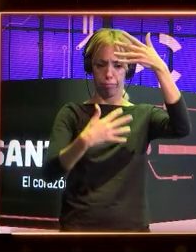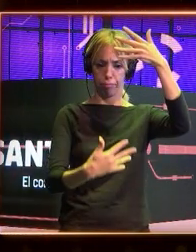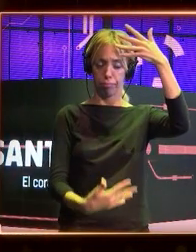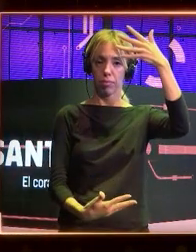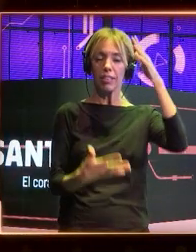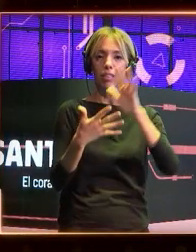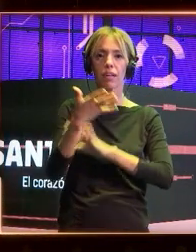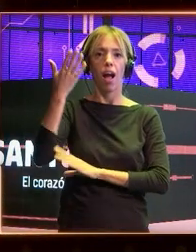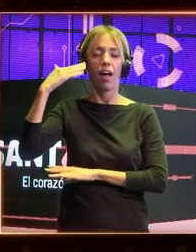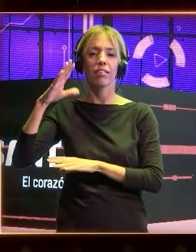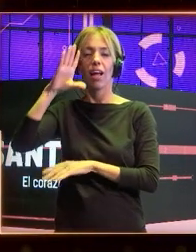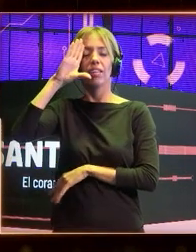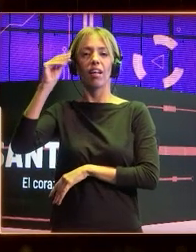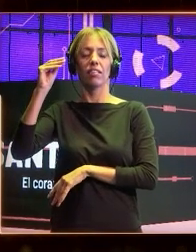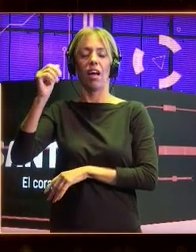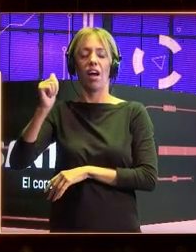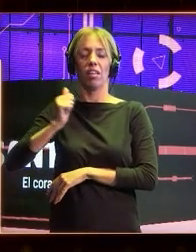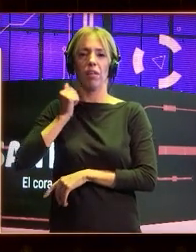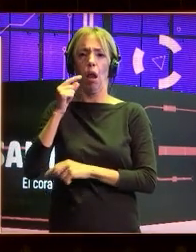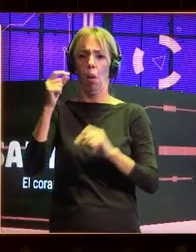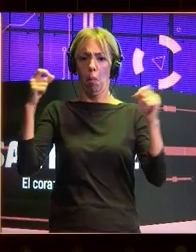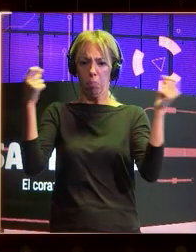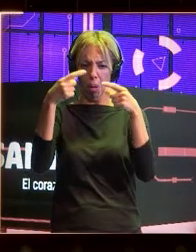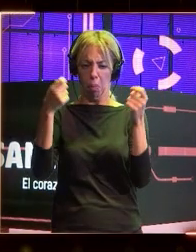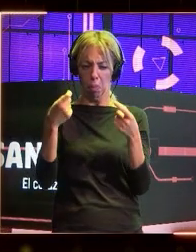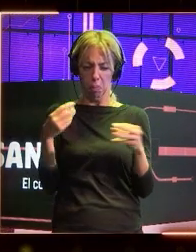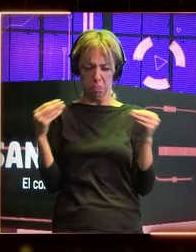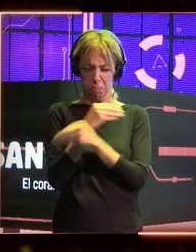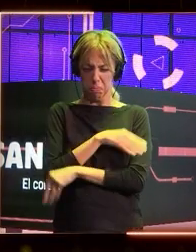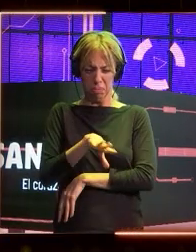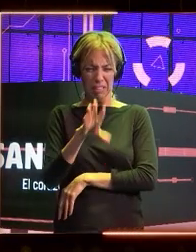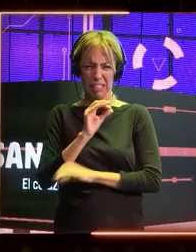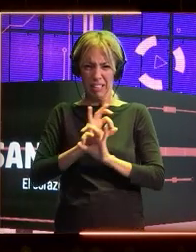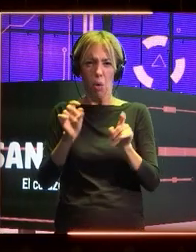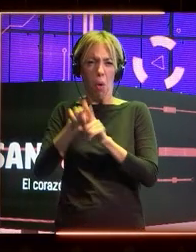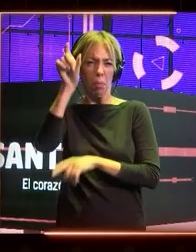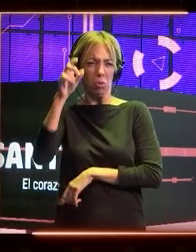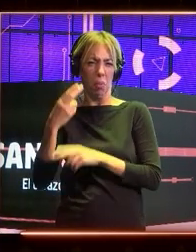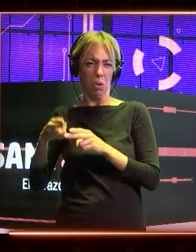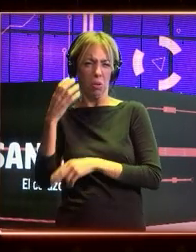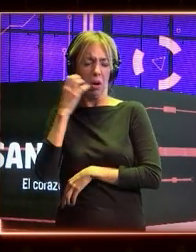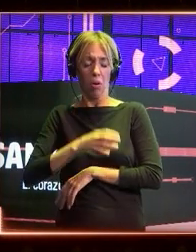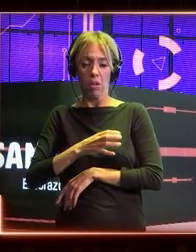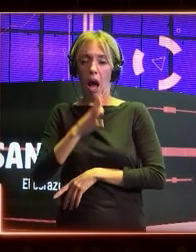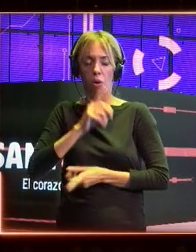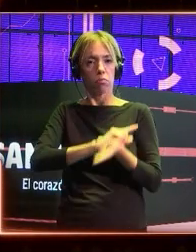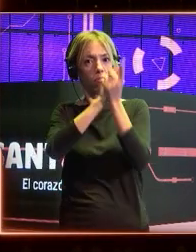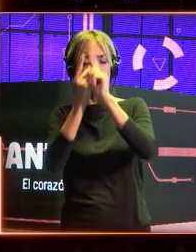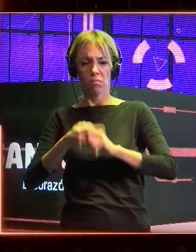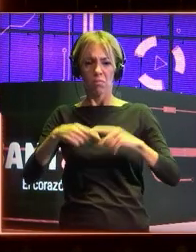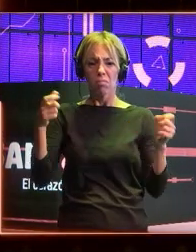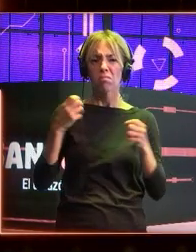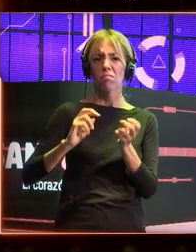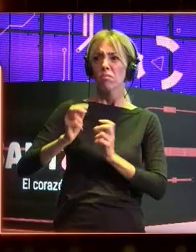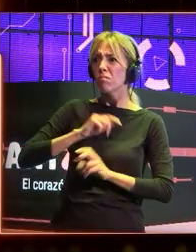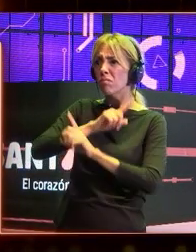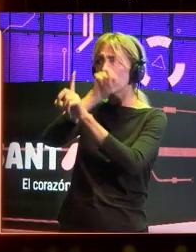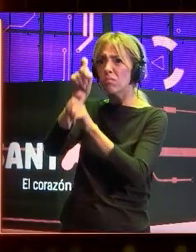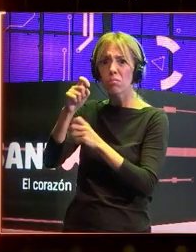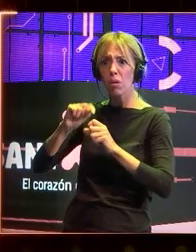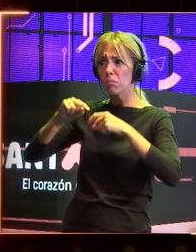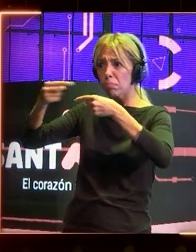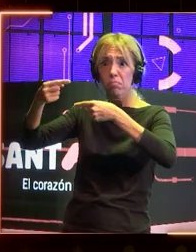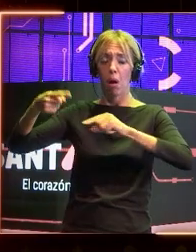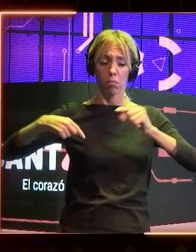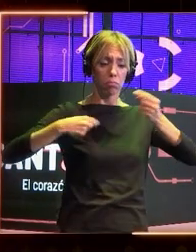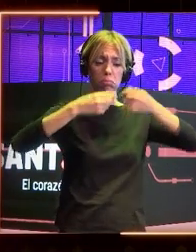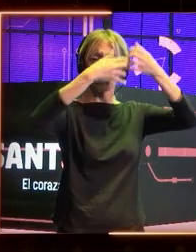pasado de una ia que era Mariano rajoy que balbuceaba a una ia que ahora puede resolver inteligente a través del lenguaje las peticiones que le hacemos